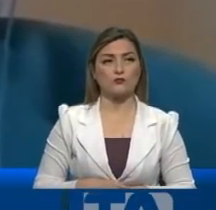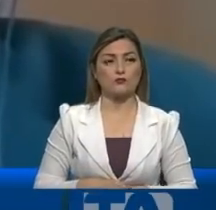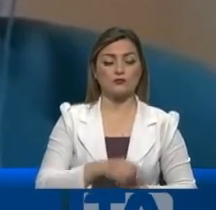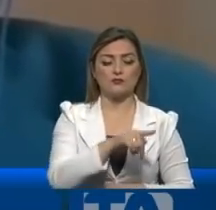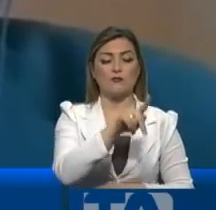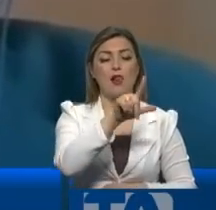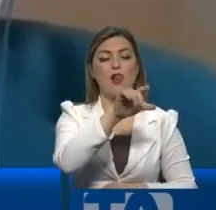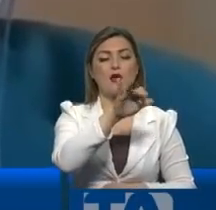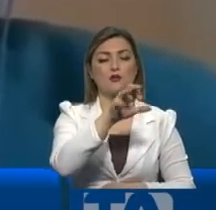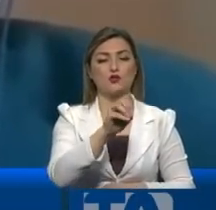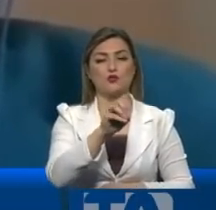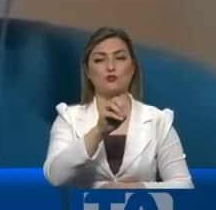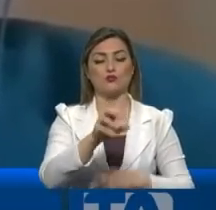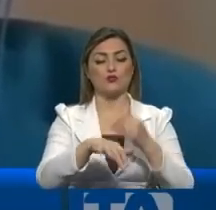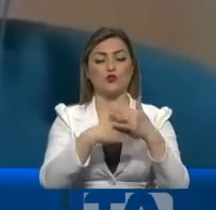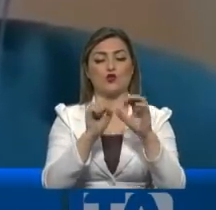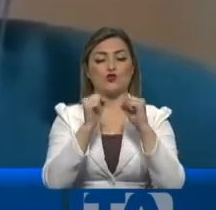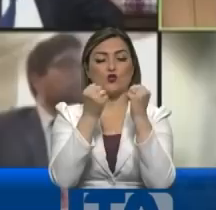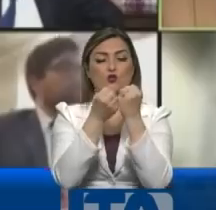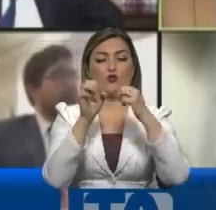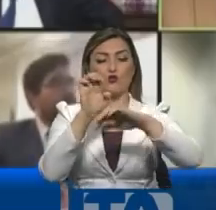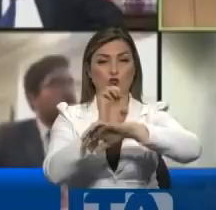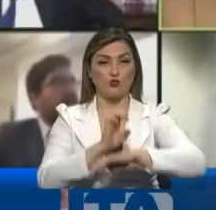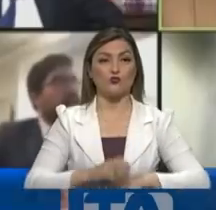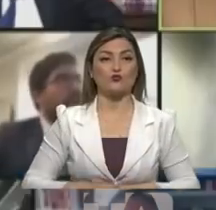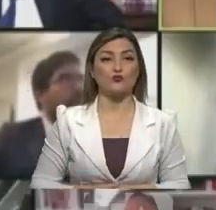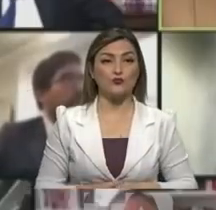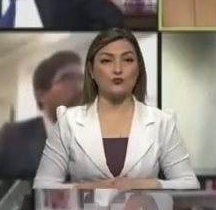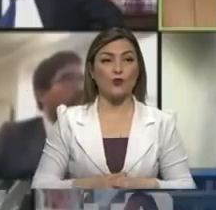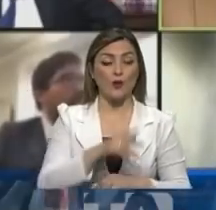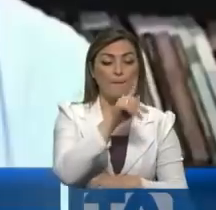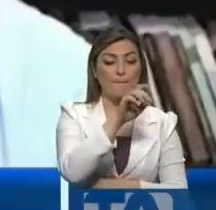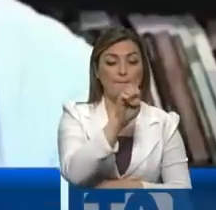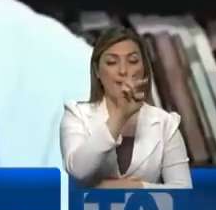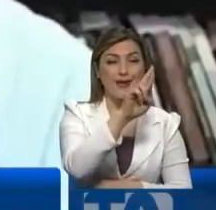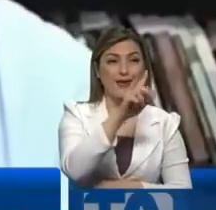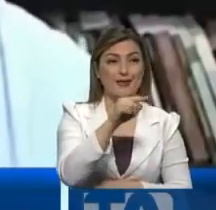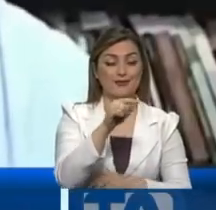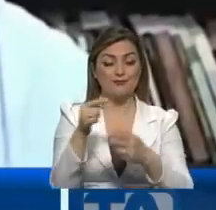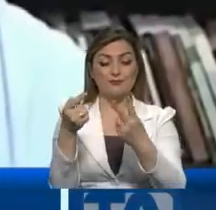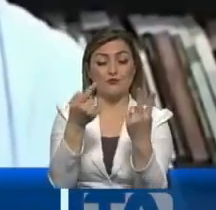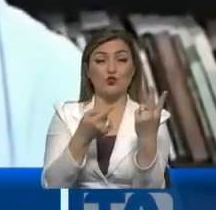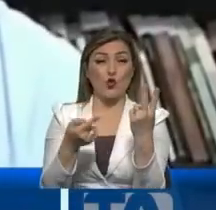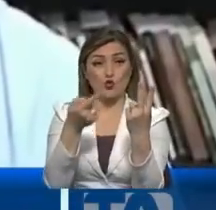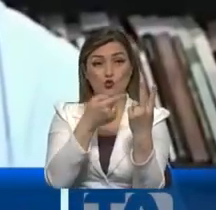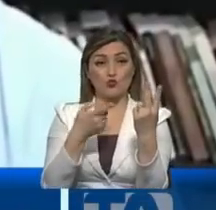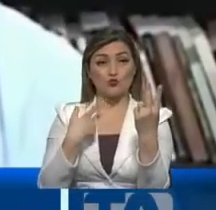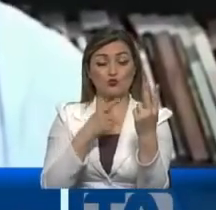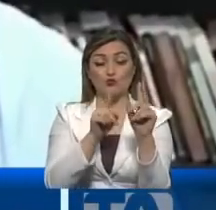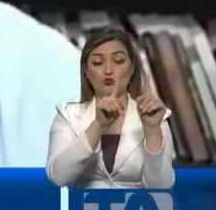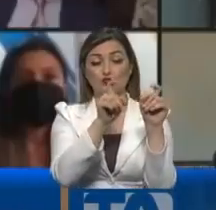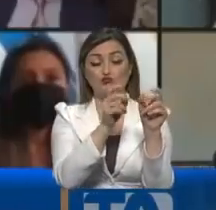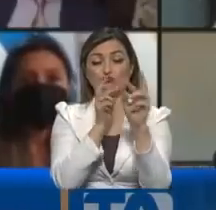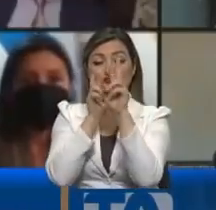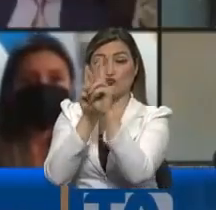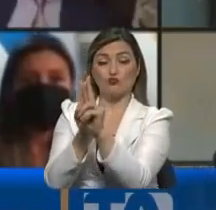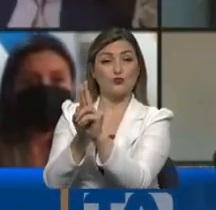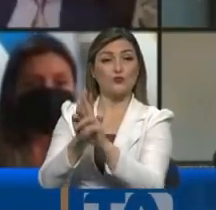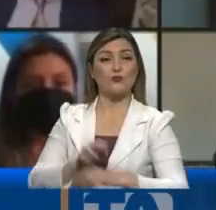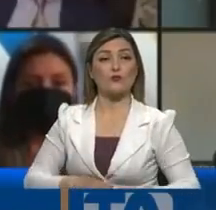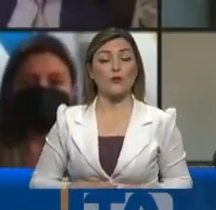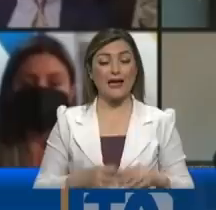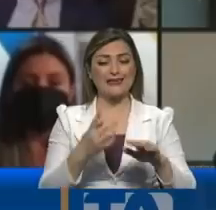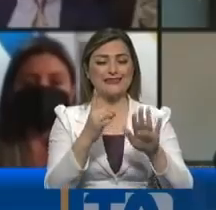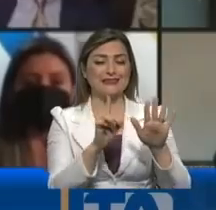señor Palacio, sino sobre toda la sociedad ecuatoriana. Tanto César Pérez como Emilio Palacio respondieron las preguntas de los magistrados. En las